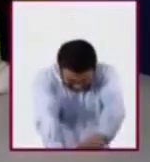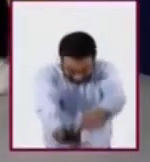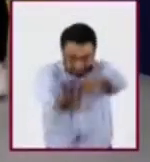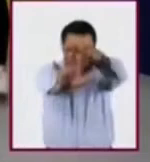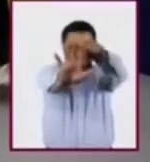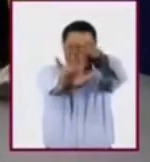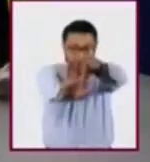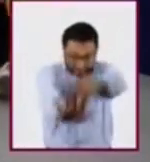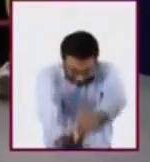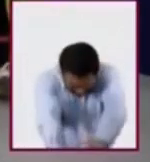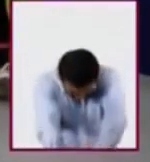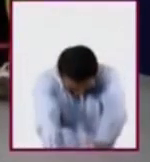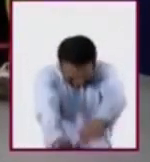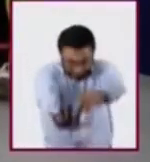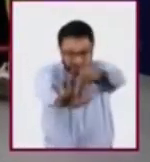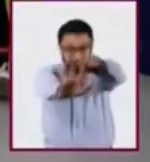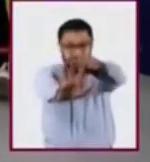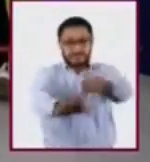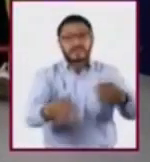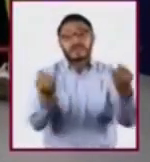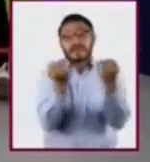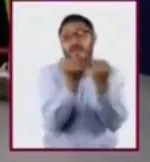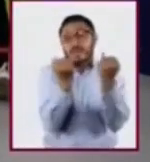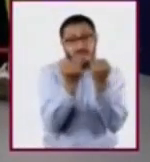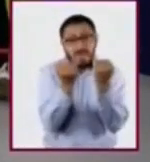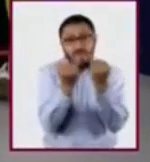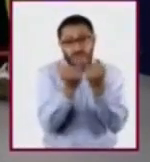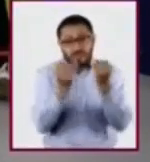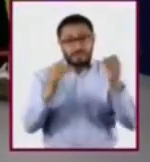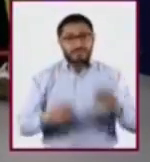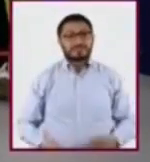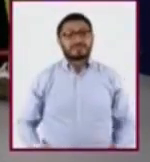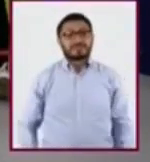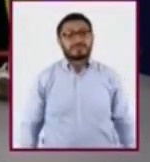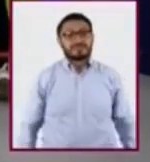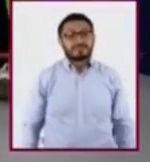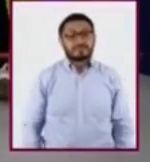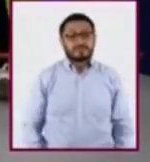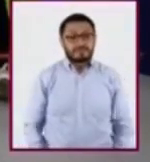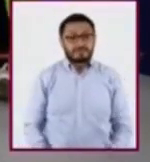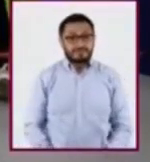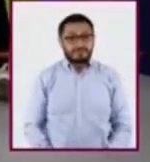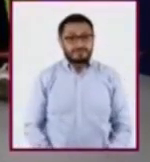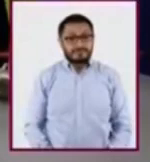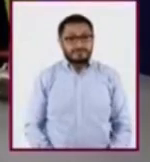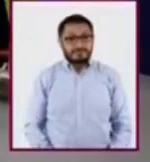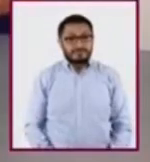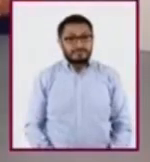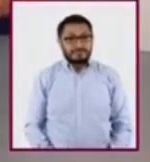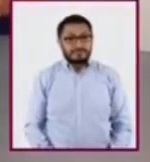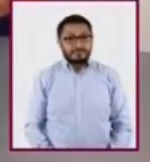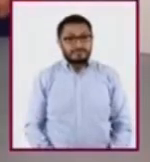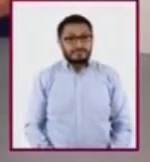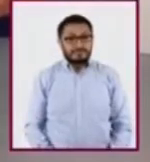pierna y volvemos a bajar. Estiro, estiro lo más que pueda.